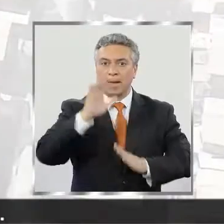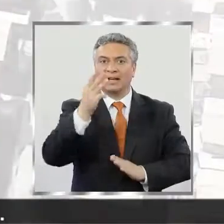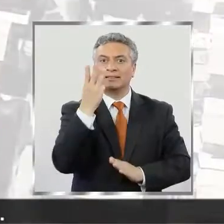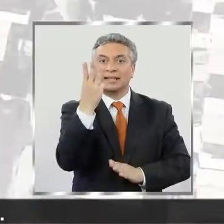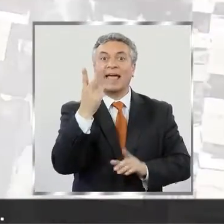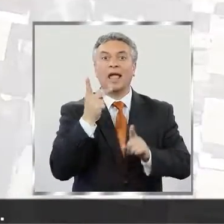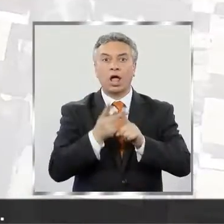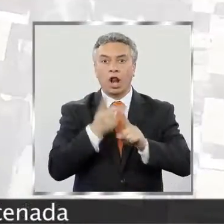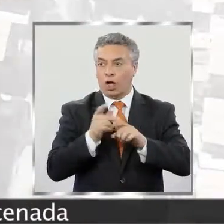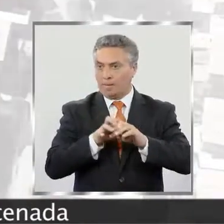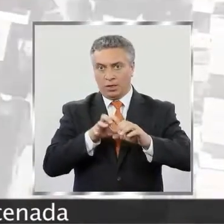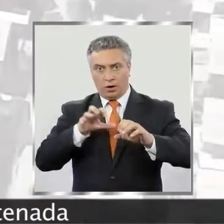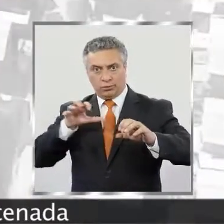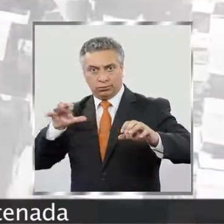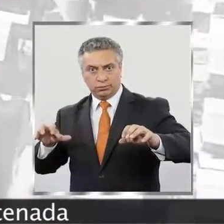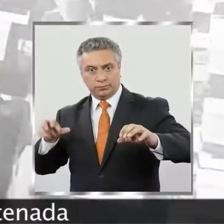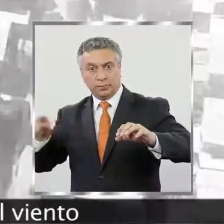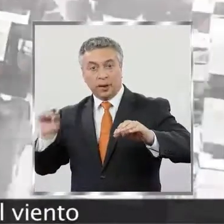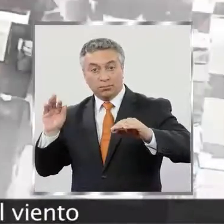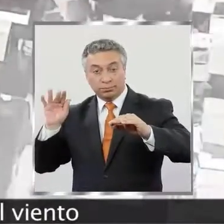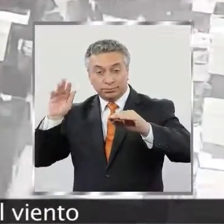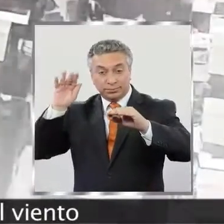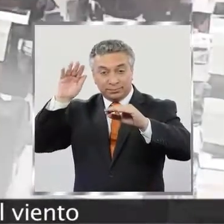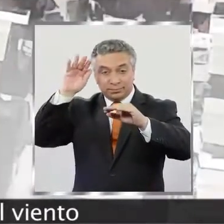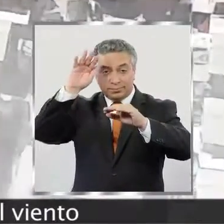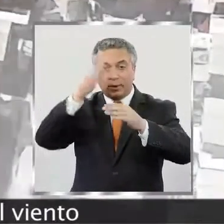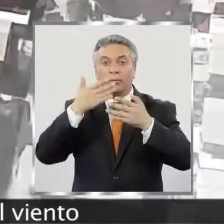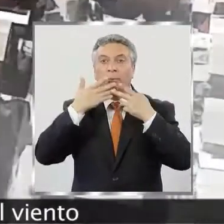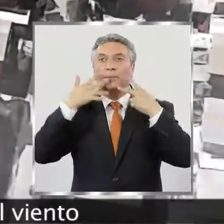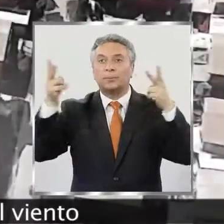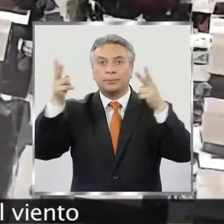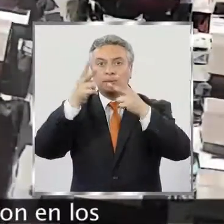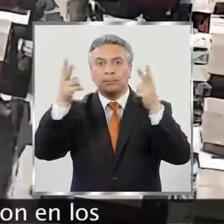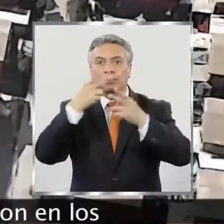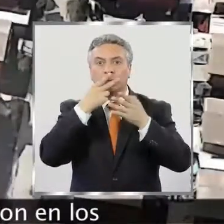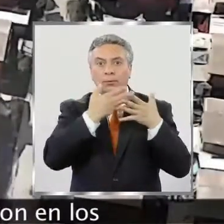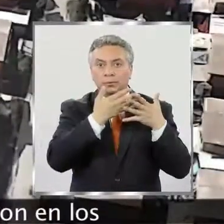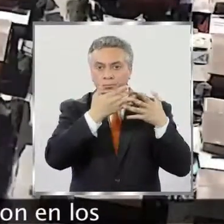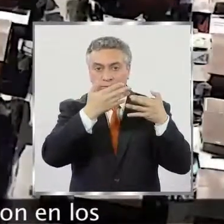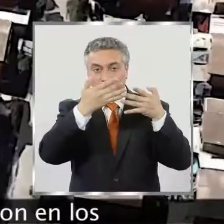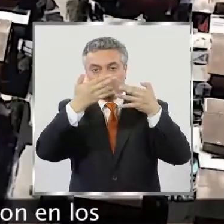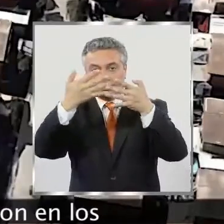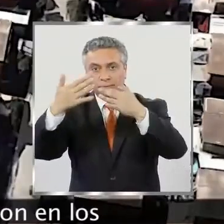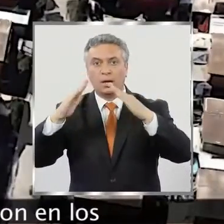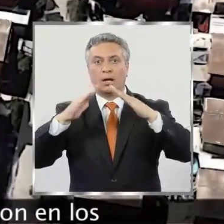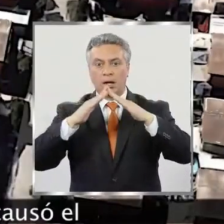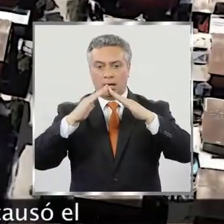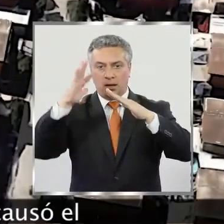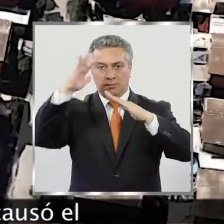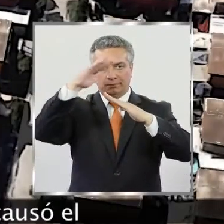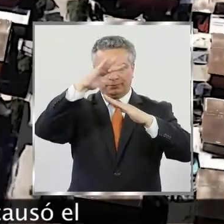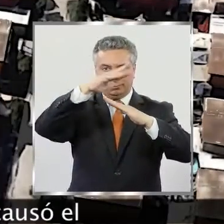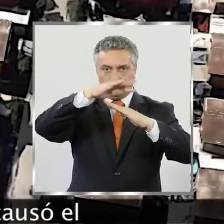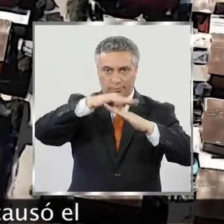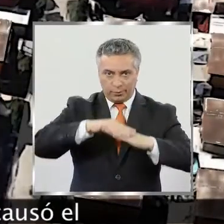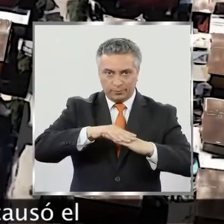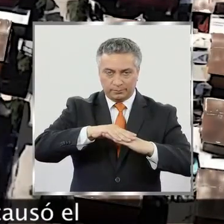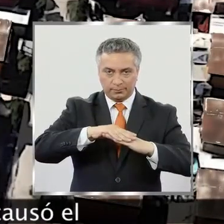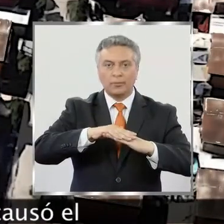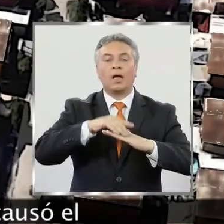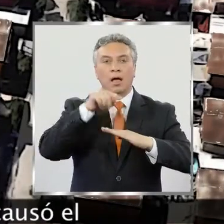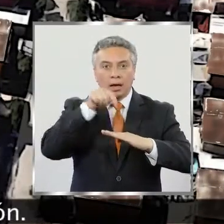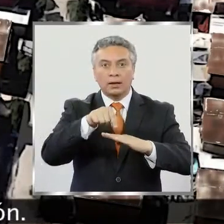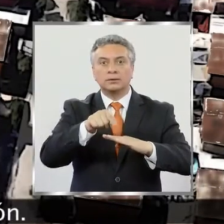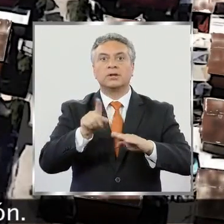de la comunidad. La perlita estaba almacenada al aire libre y a causa del viento las partículas se depositaron en los tejados de zinc, lo